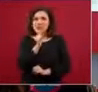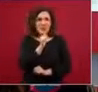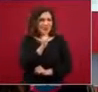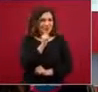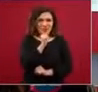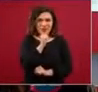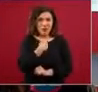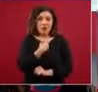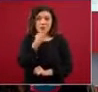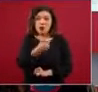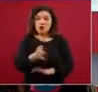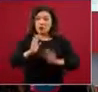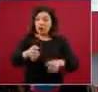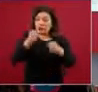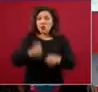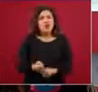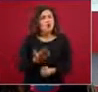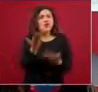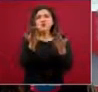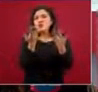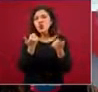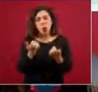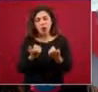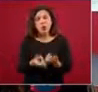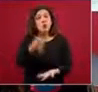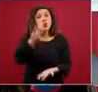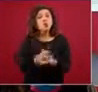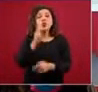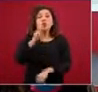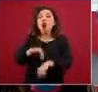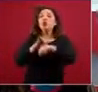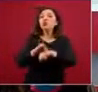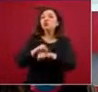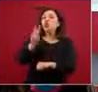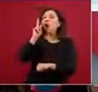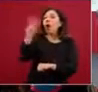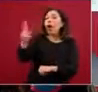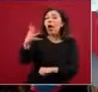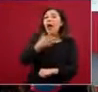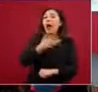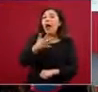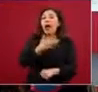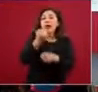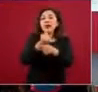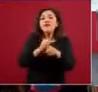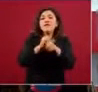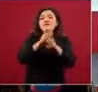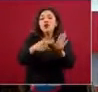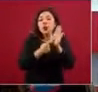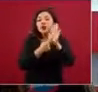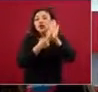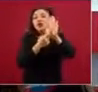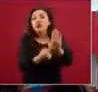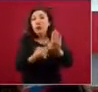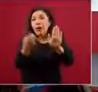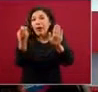Aquí no hay garantías, aquí lo que hay es realidades basadas en información objetiva.